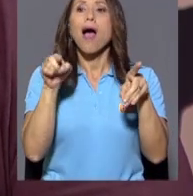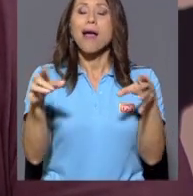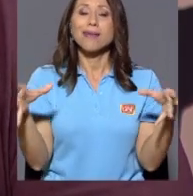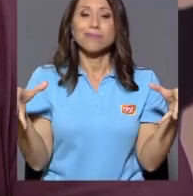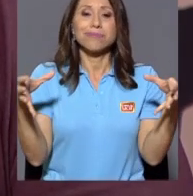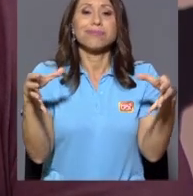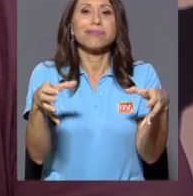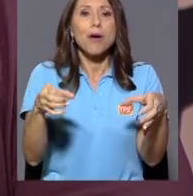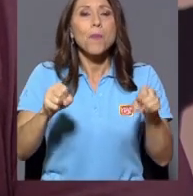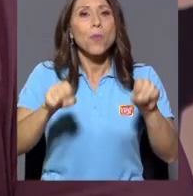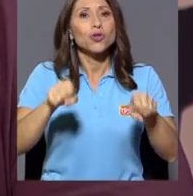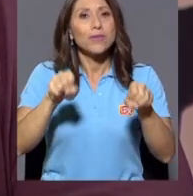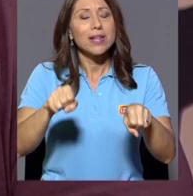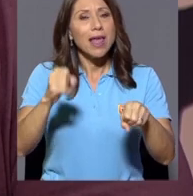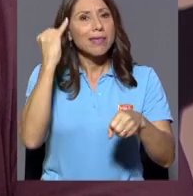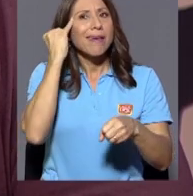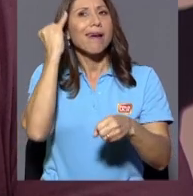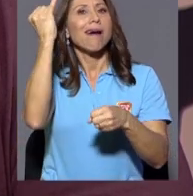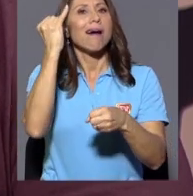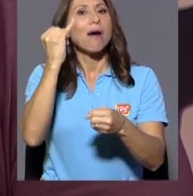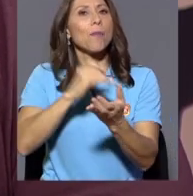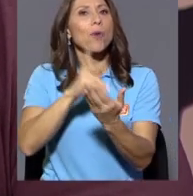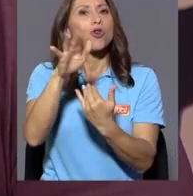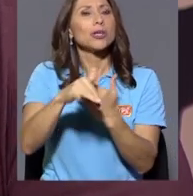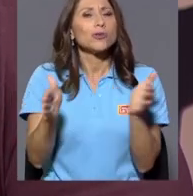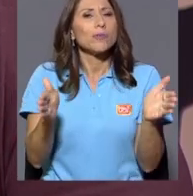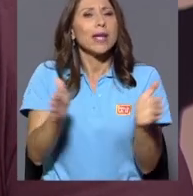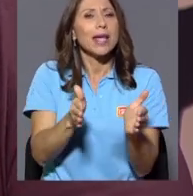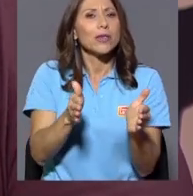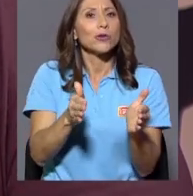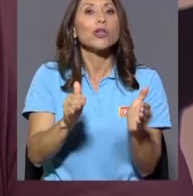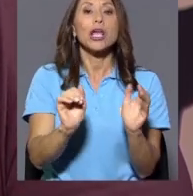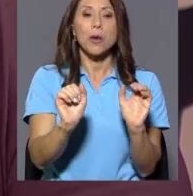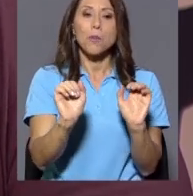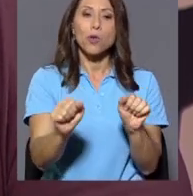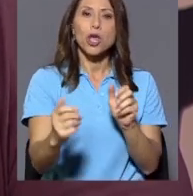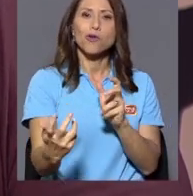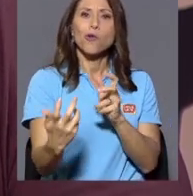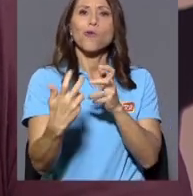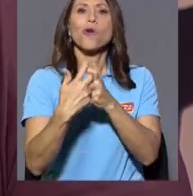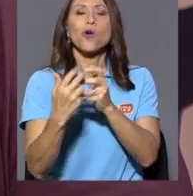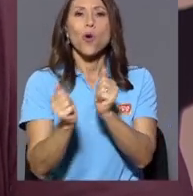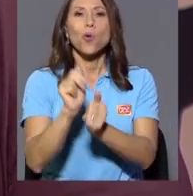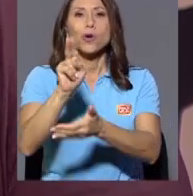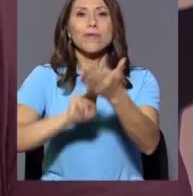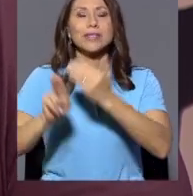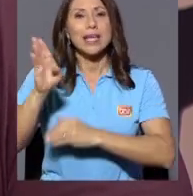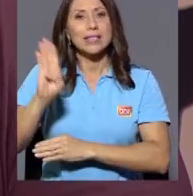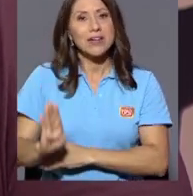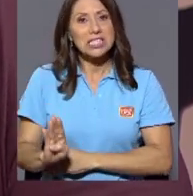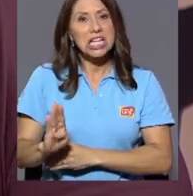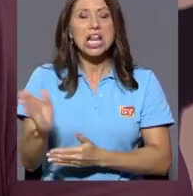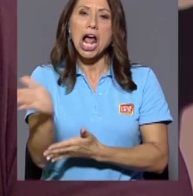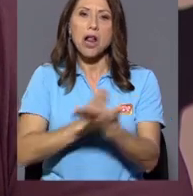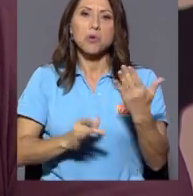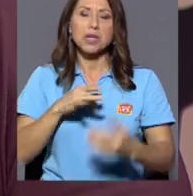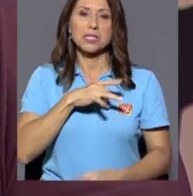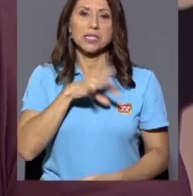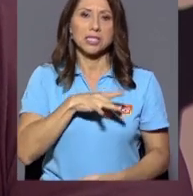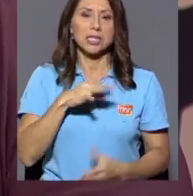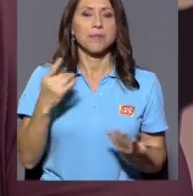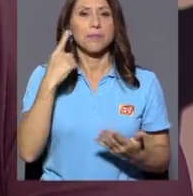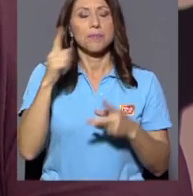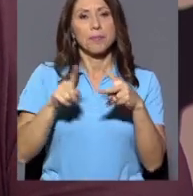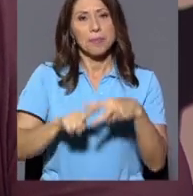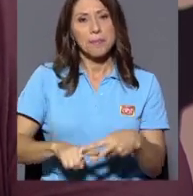la posibilidad de generar pequeños proyectos que primero nos pusieron en sintonía con algunas universidades de brasil sobre todo algunas de